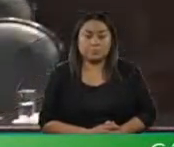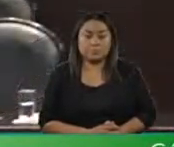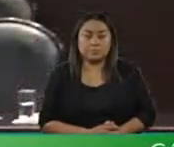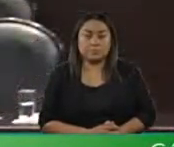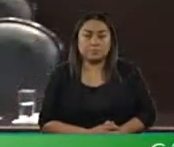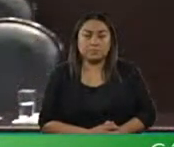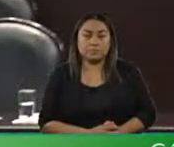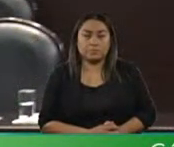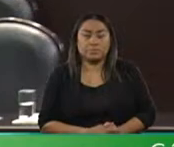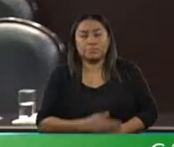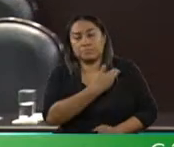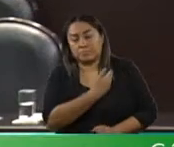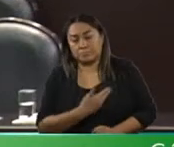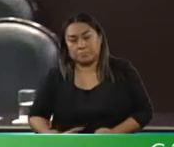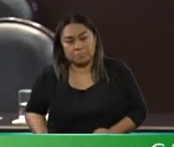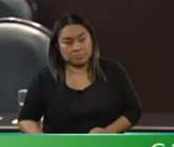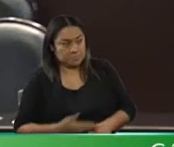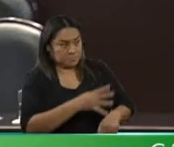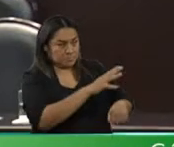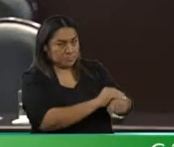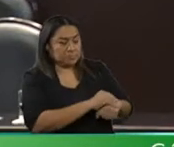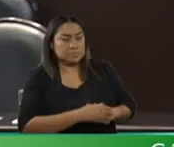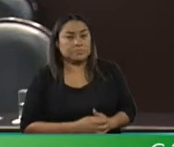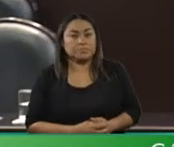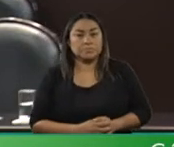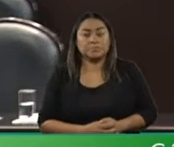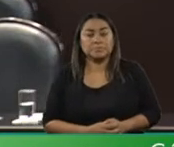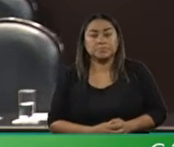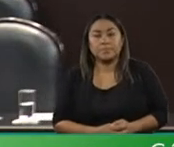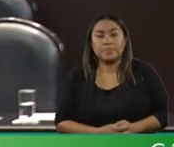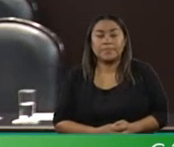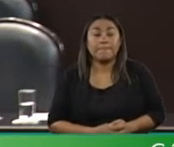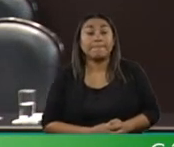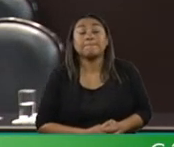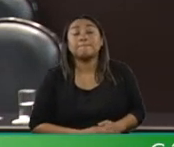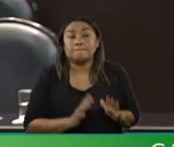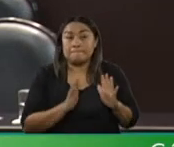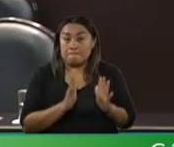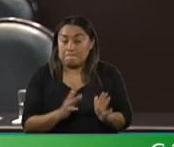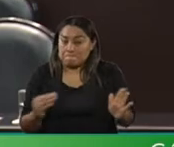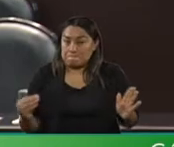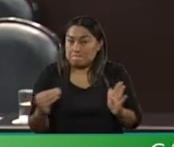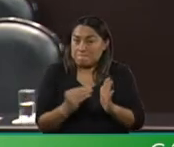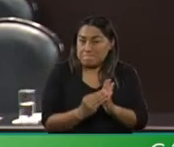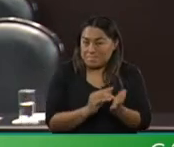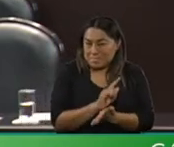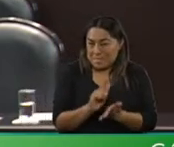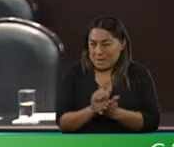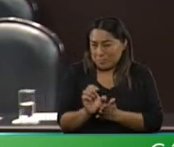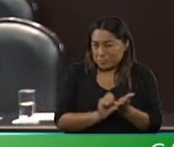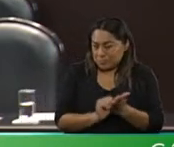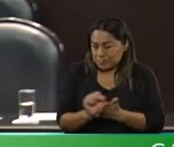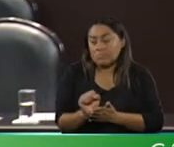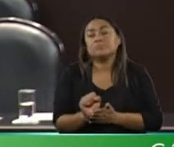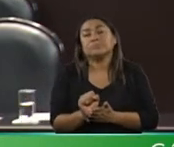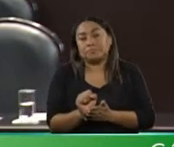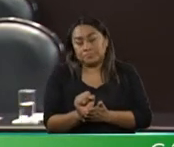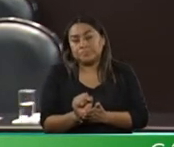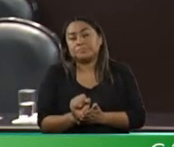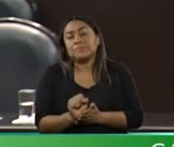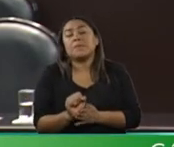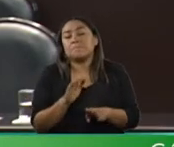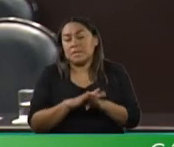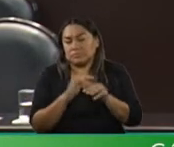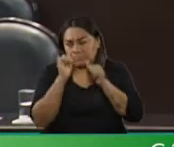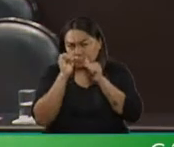Con su venia, diputado presidente. Hoy, con esta reforma constitucional, reivindicamos una